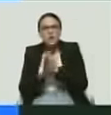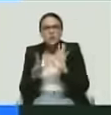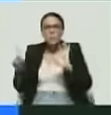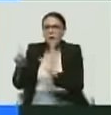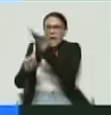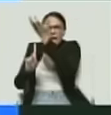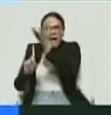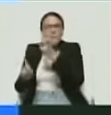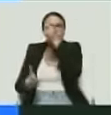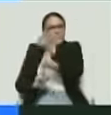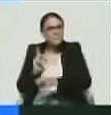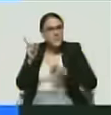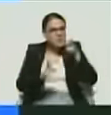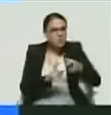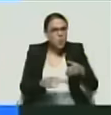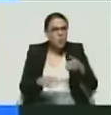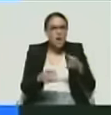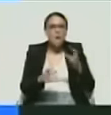cerca de los centros de votación?